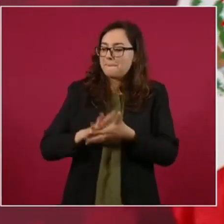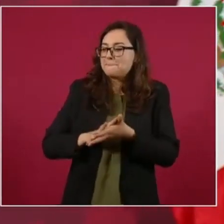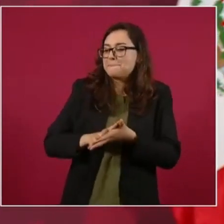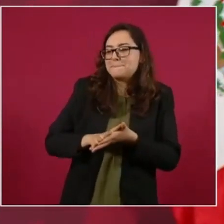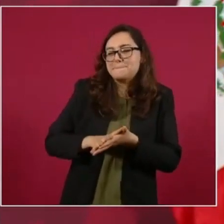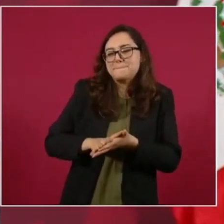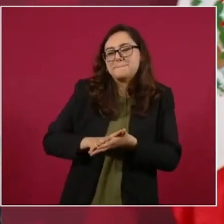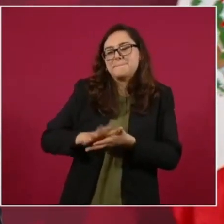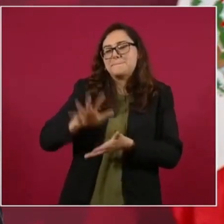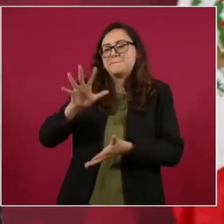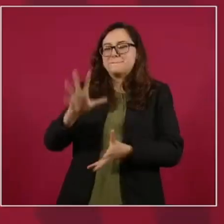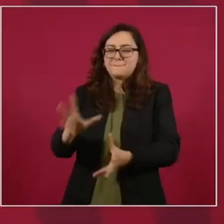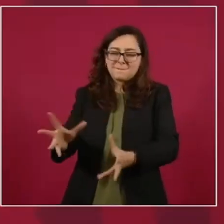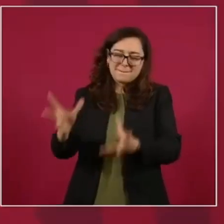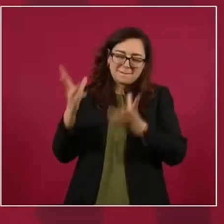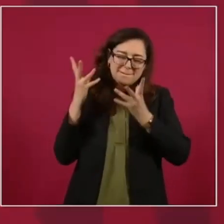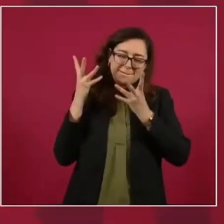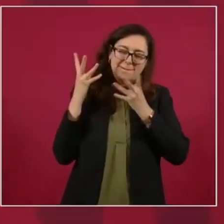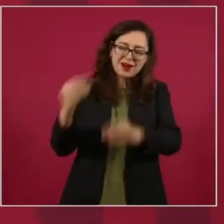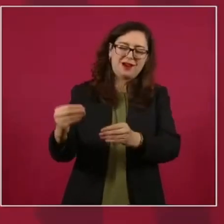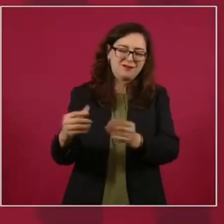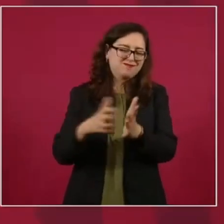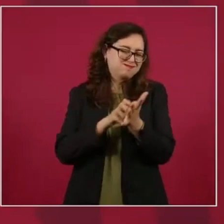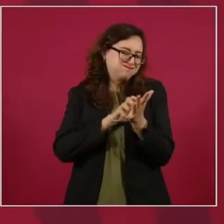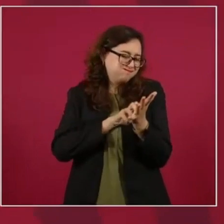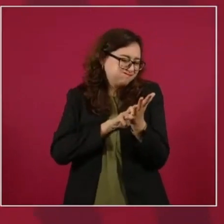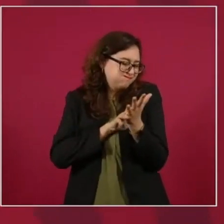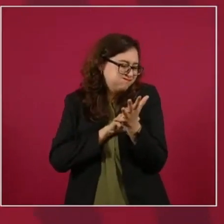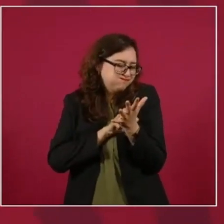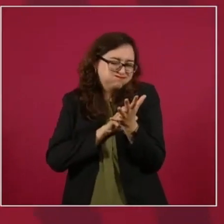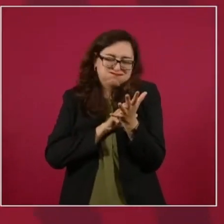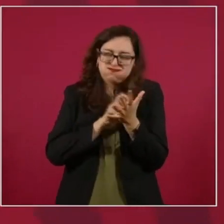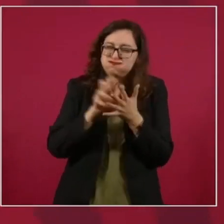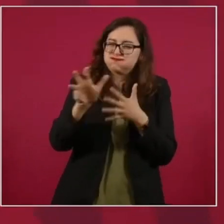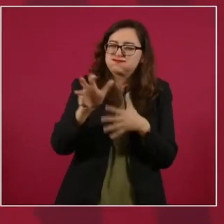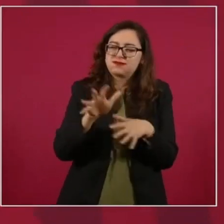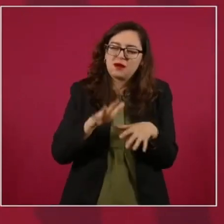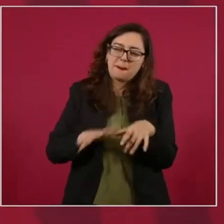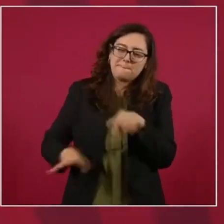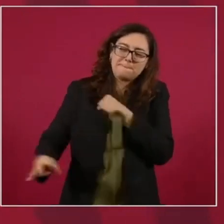buena, muchísimo más.